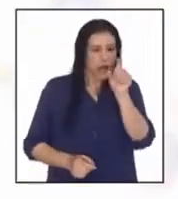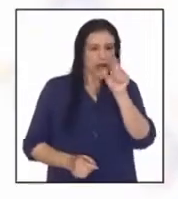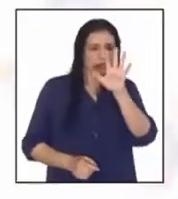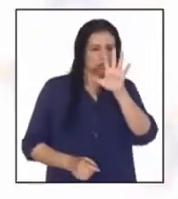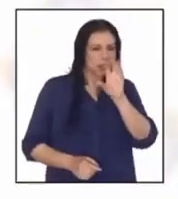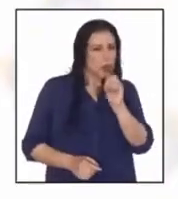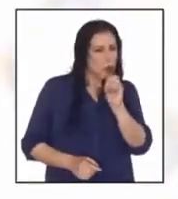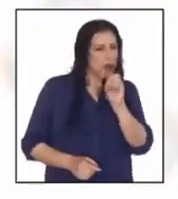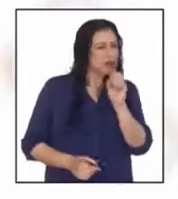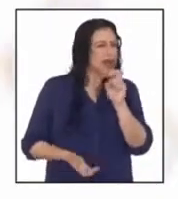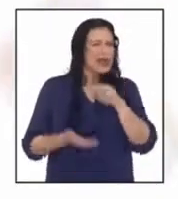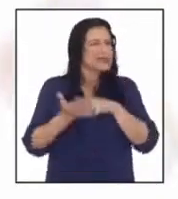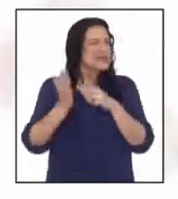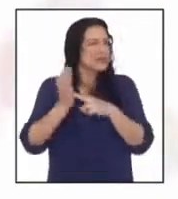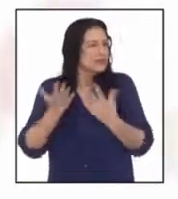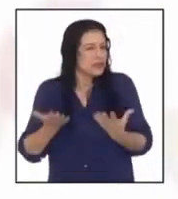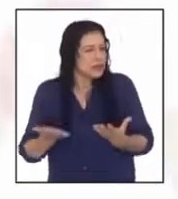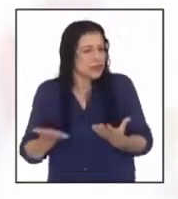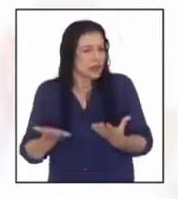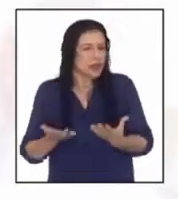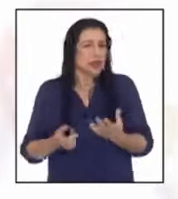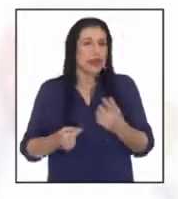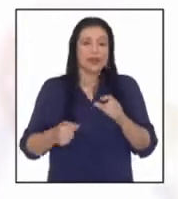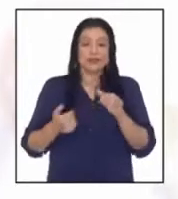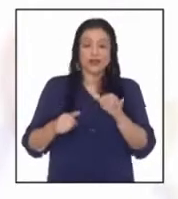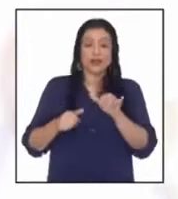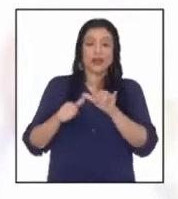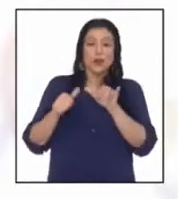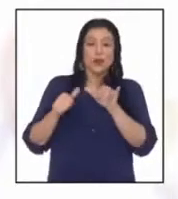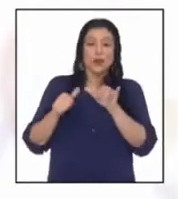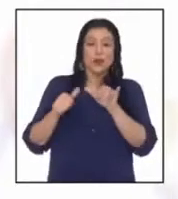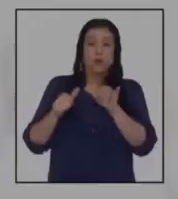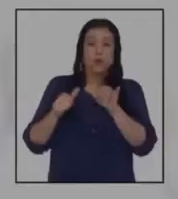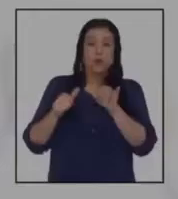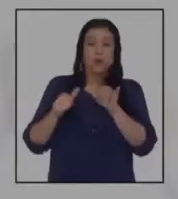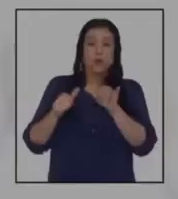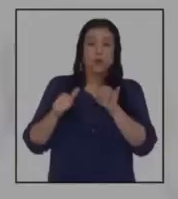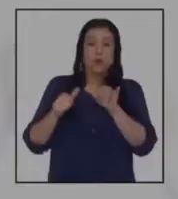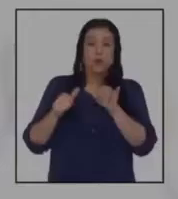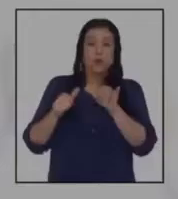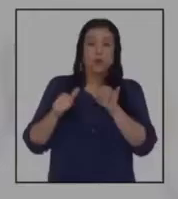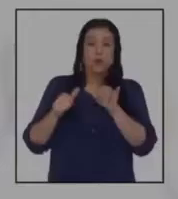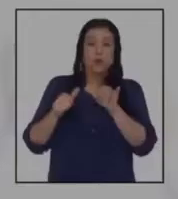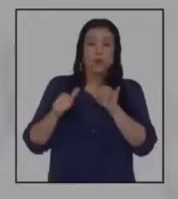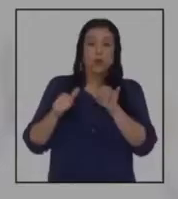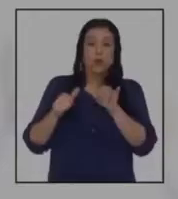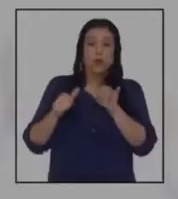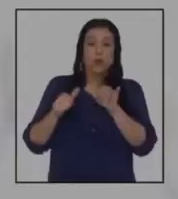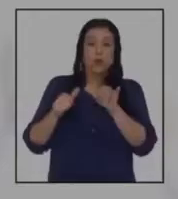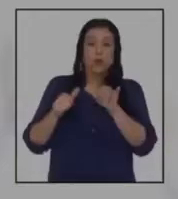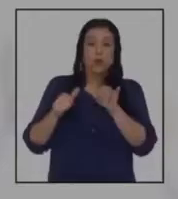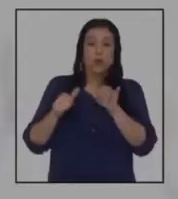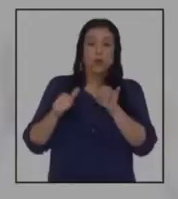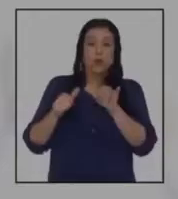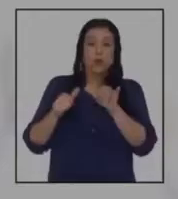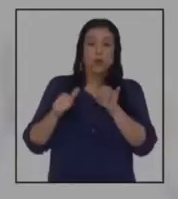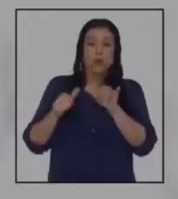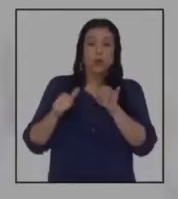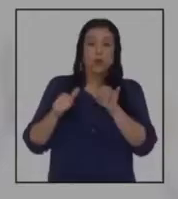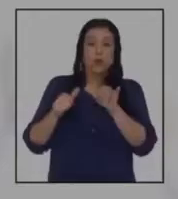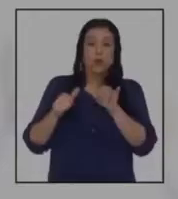Eso quiere decir que en 1 metro cúbico de aire